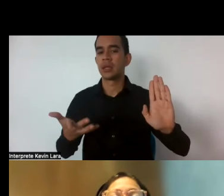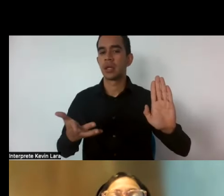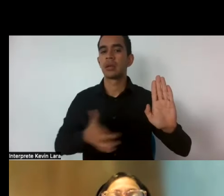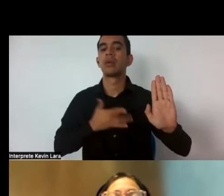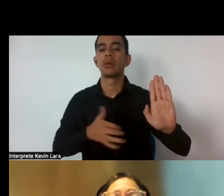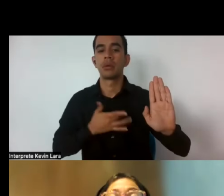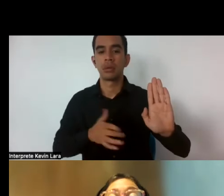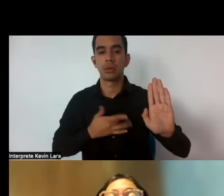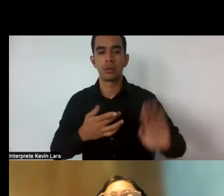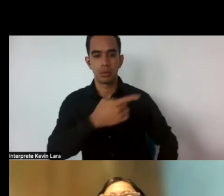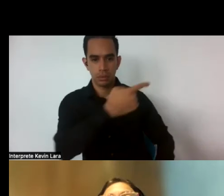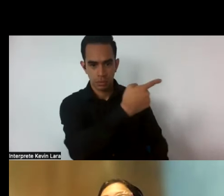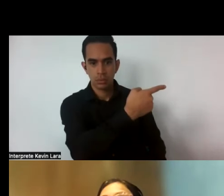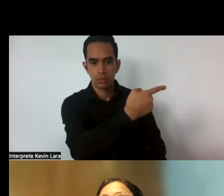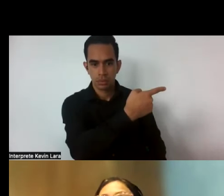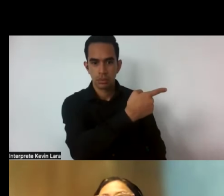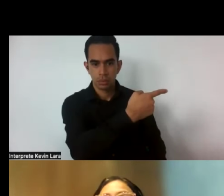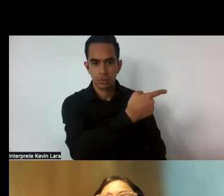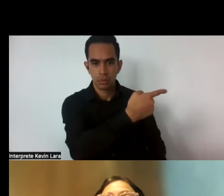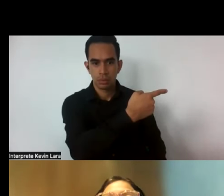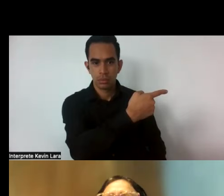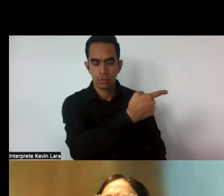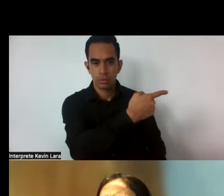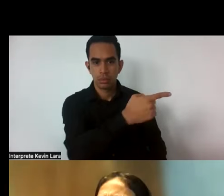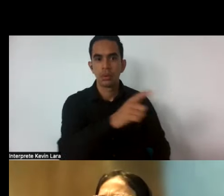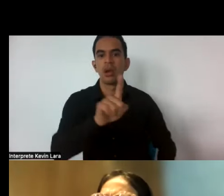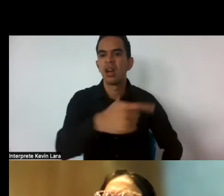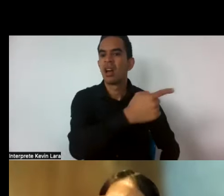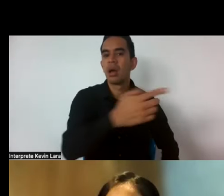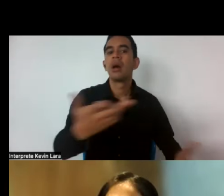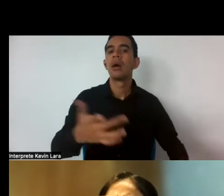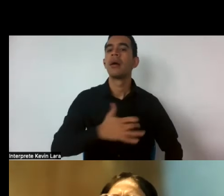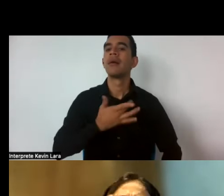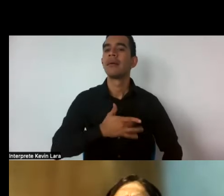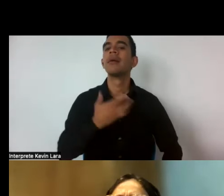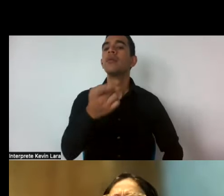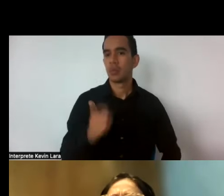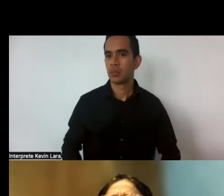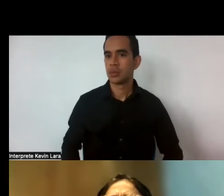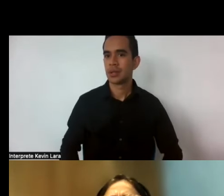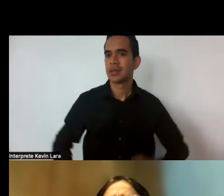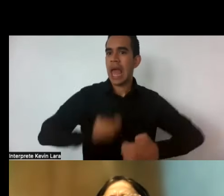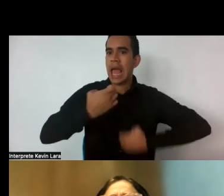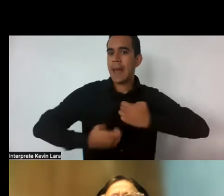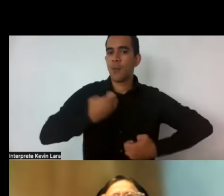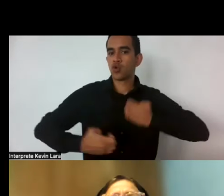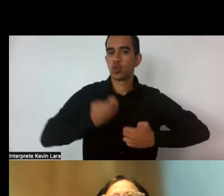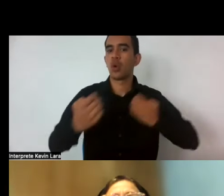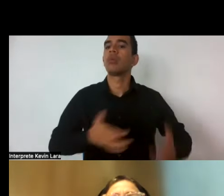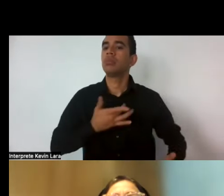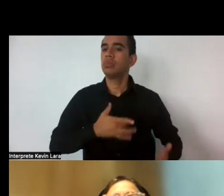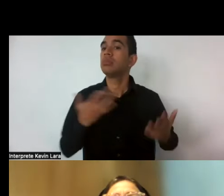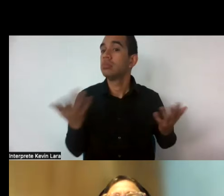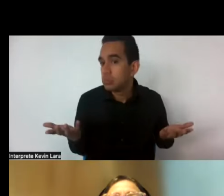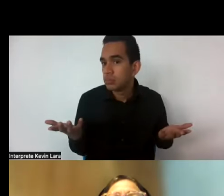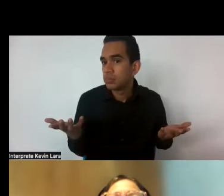imagen. Imagen número uno. ¿Qué emoción sienten frente a esa imagen?